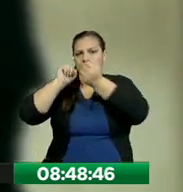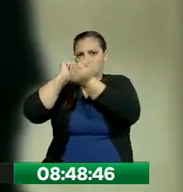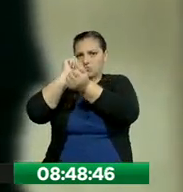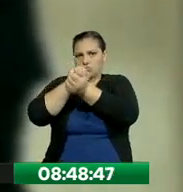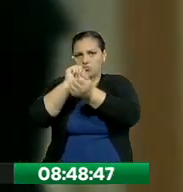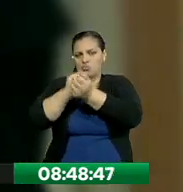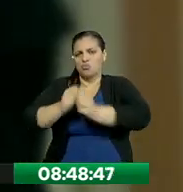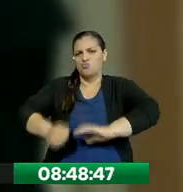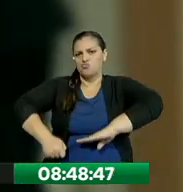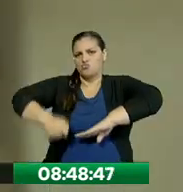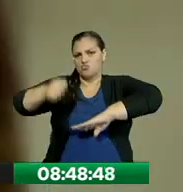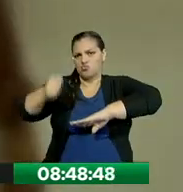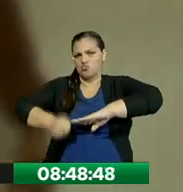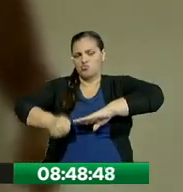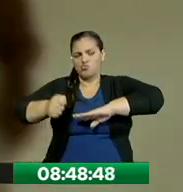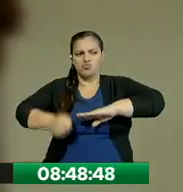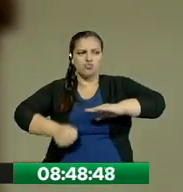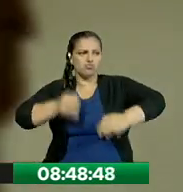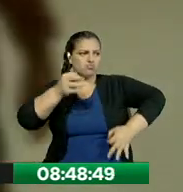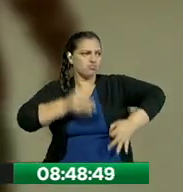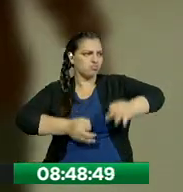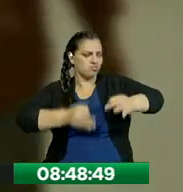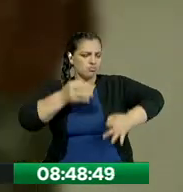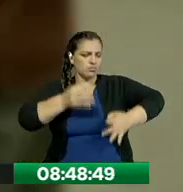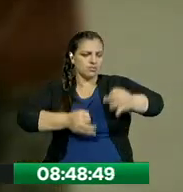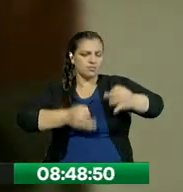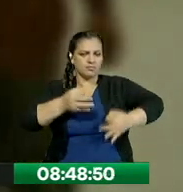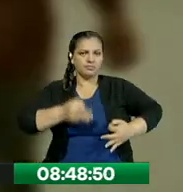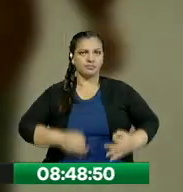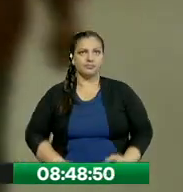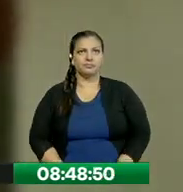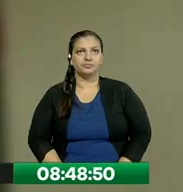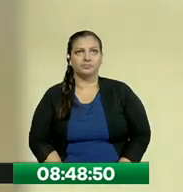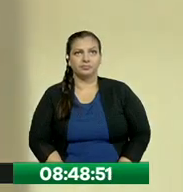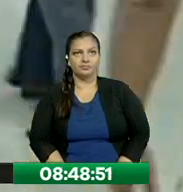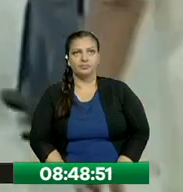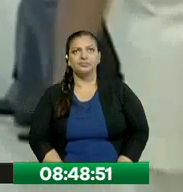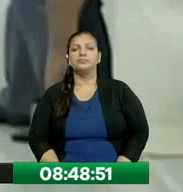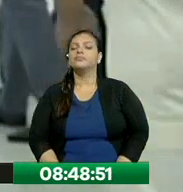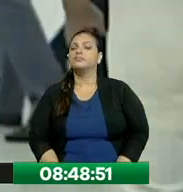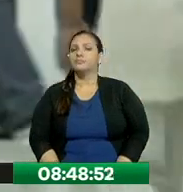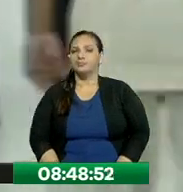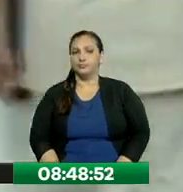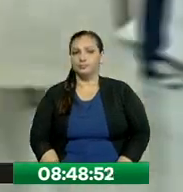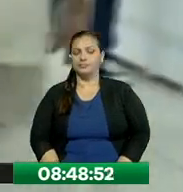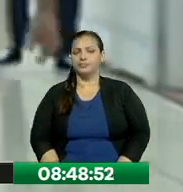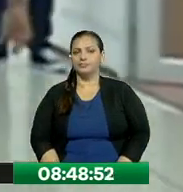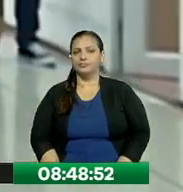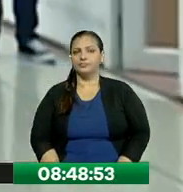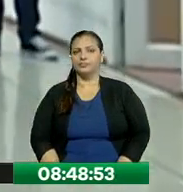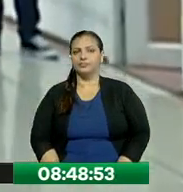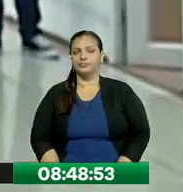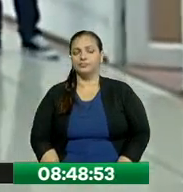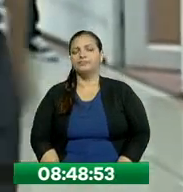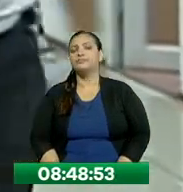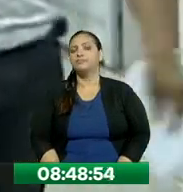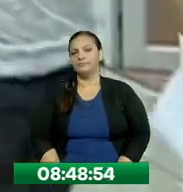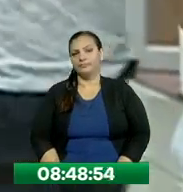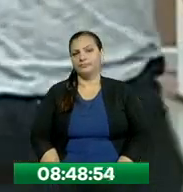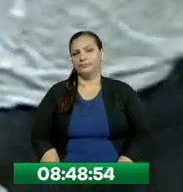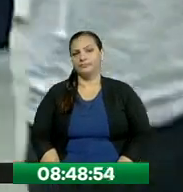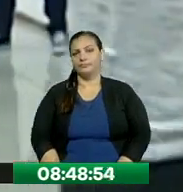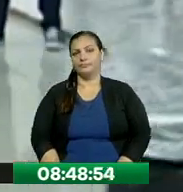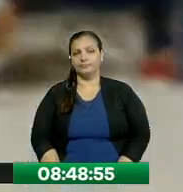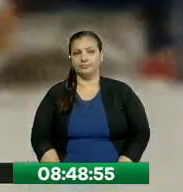Se reinstaló nuevamente la audiencia en el caso de los jóvenes aparentemente abusados en una entidad educativa, según la defensa